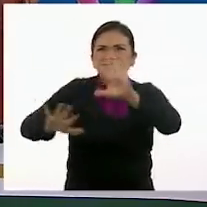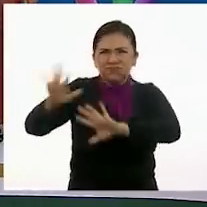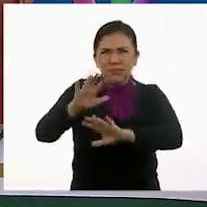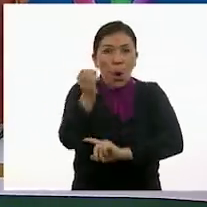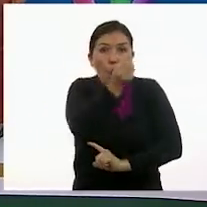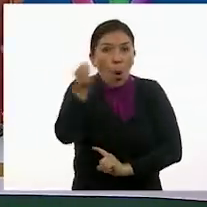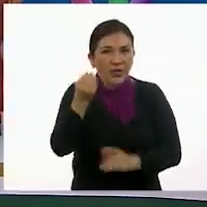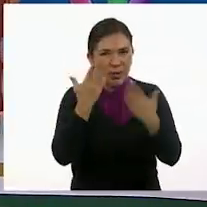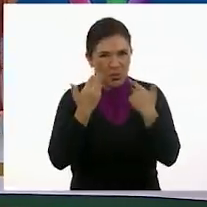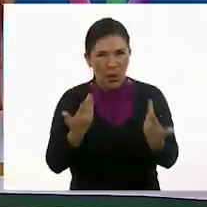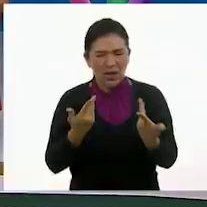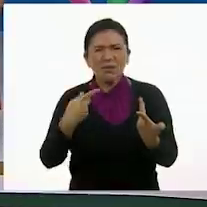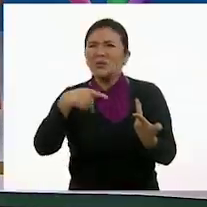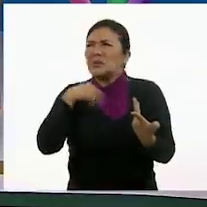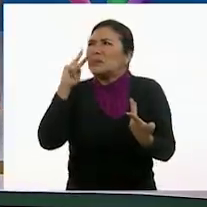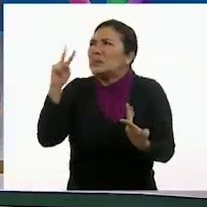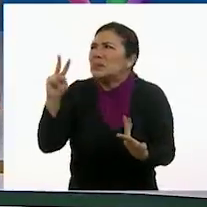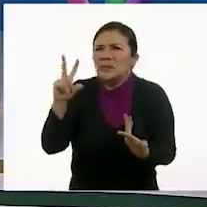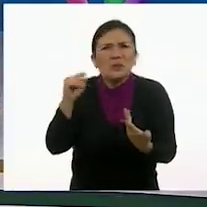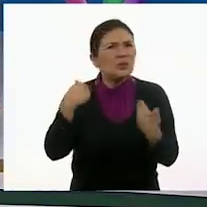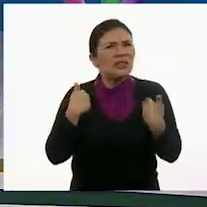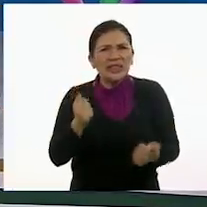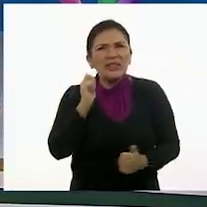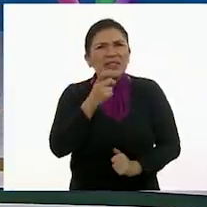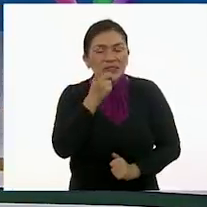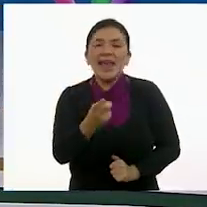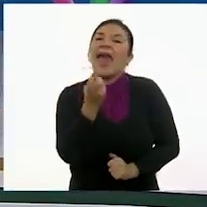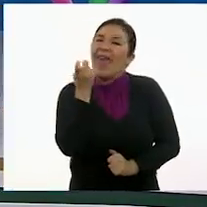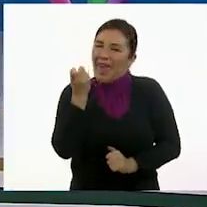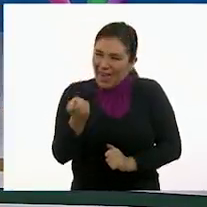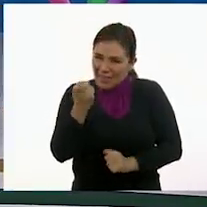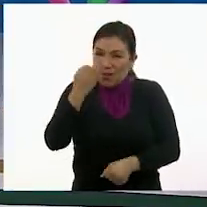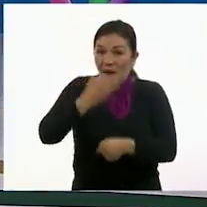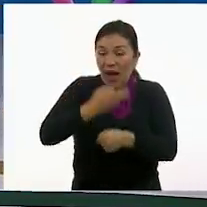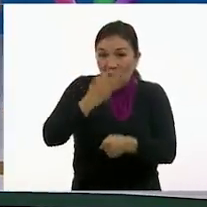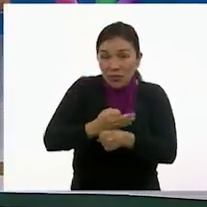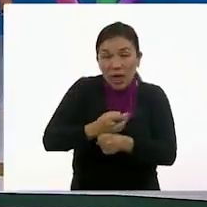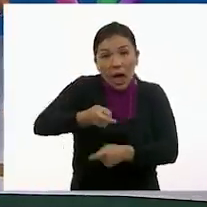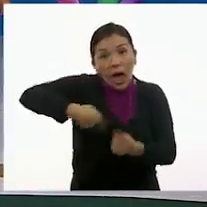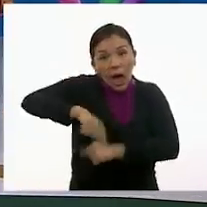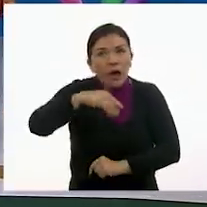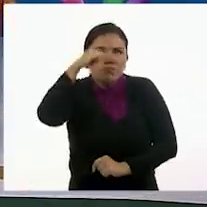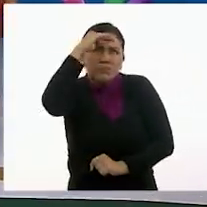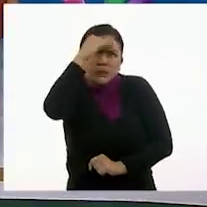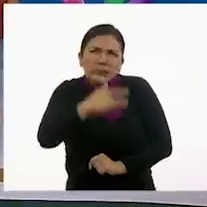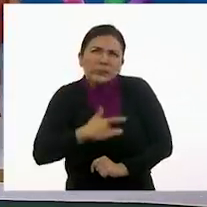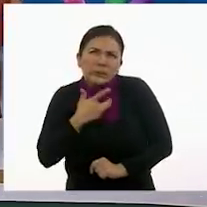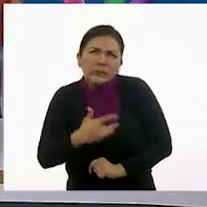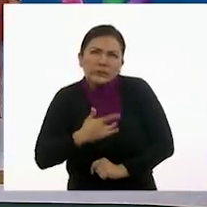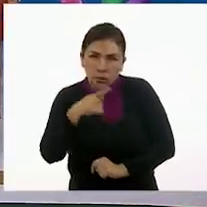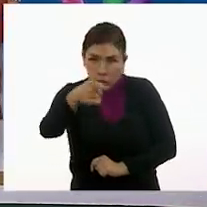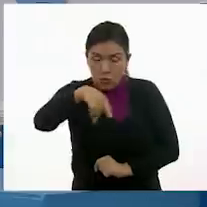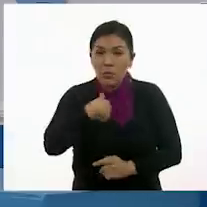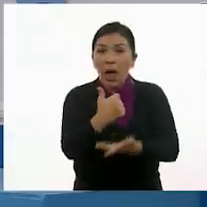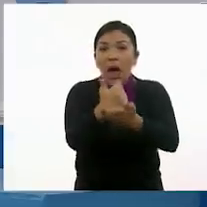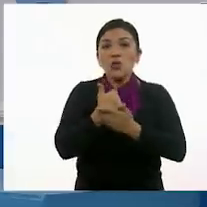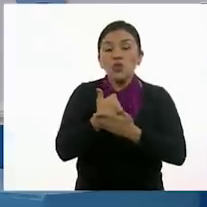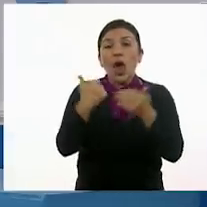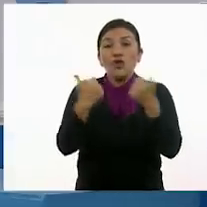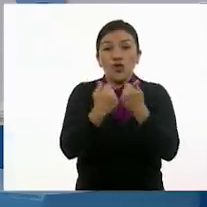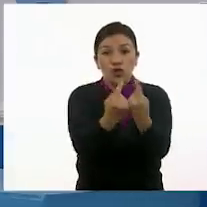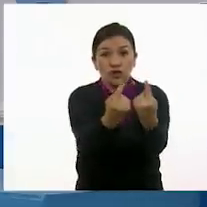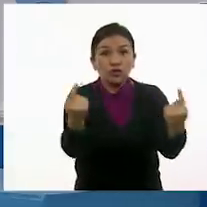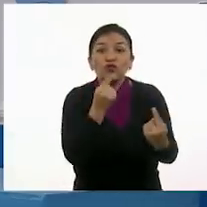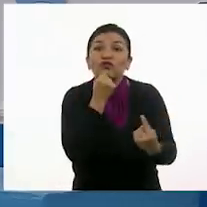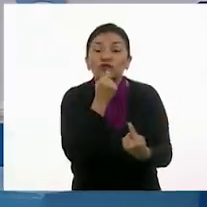No entiendo qué dice, maestra. Pues ese es el punto. Lo vamos a adivinar. Van ustedes a ayudarme junto con las niñas y